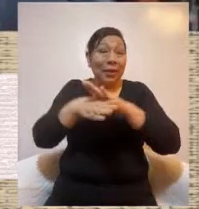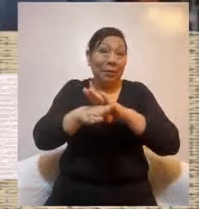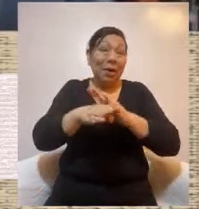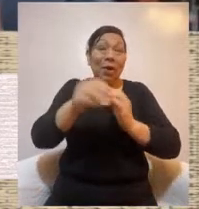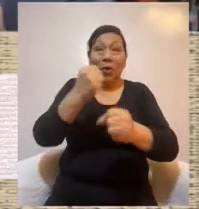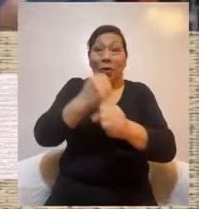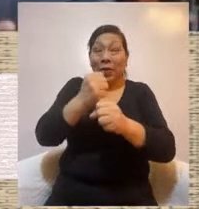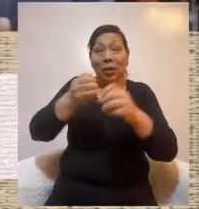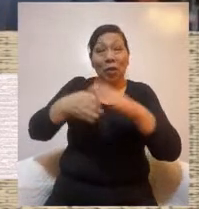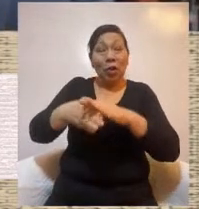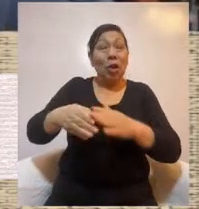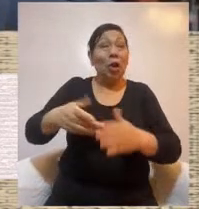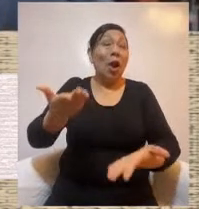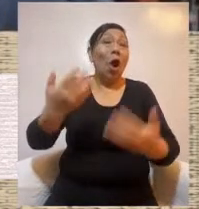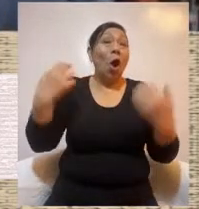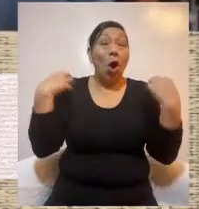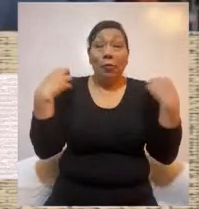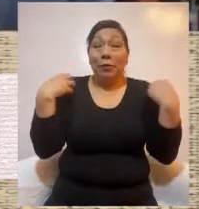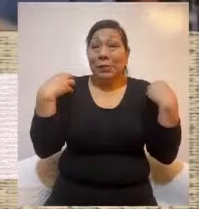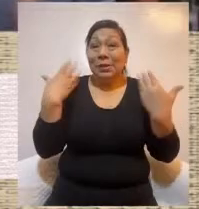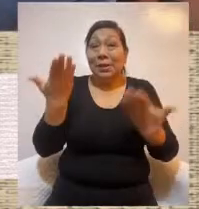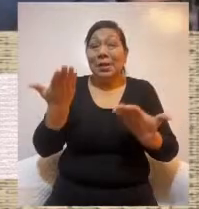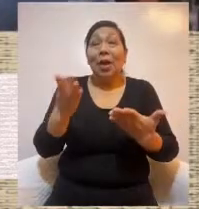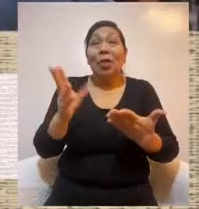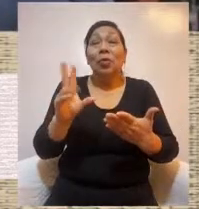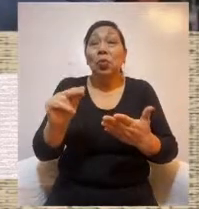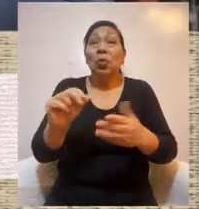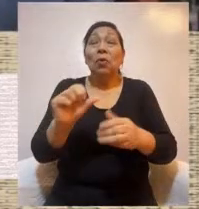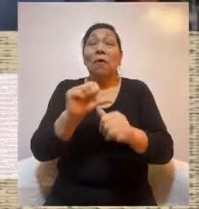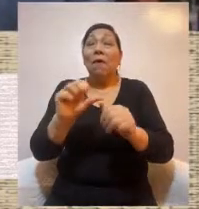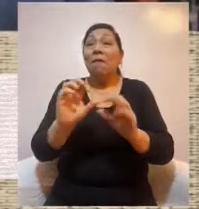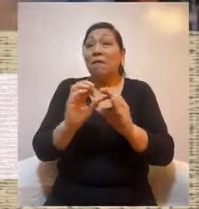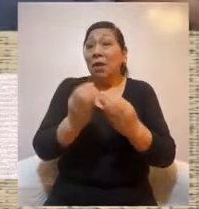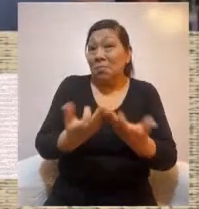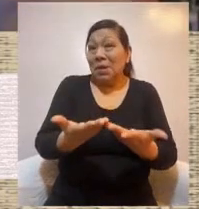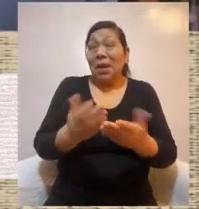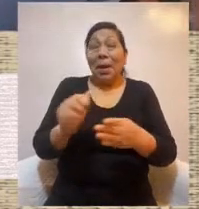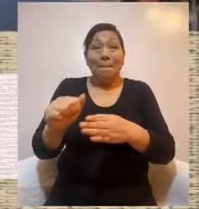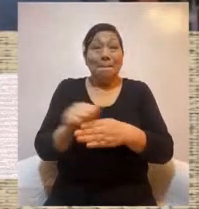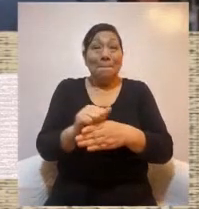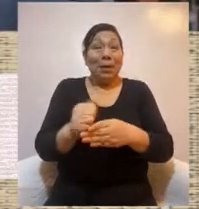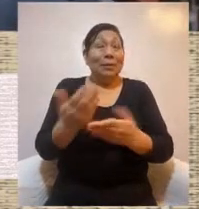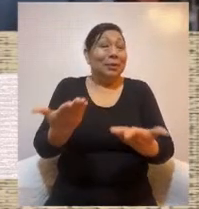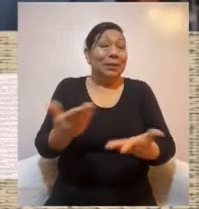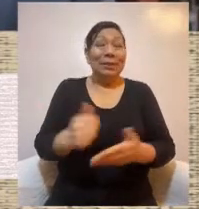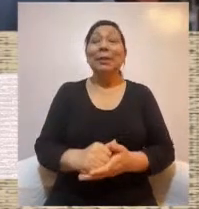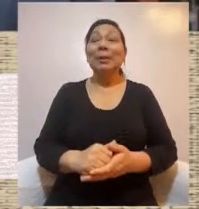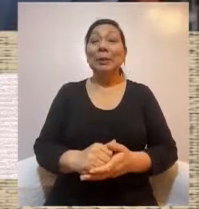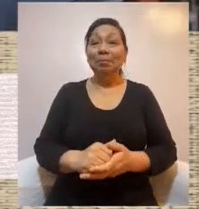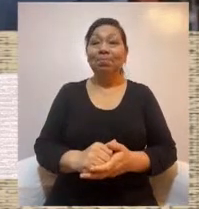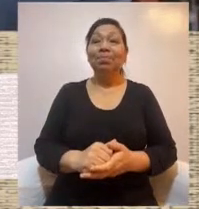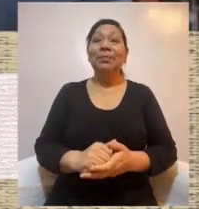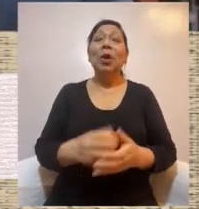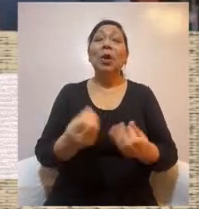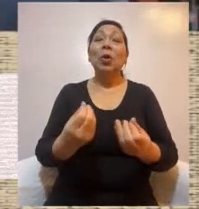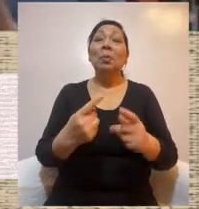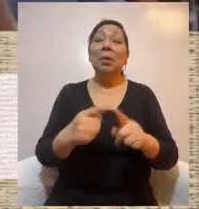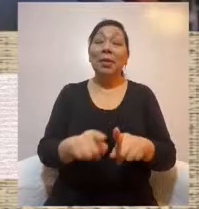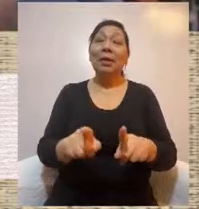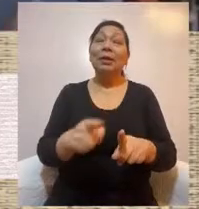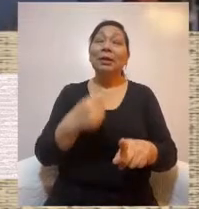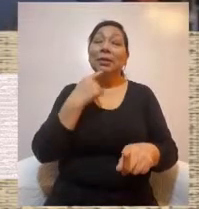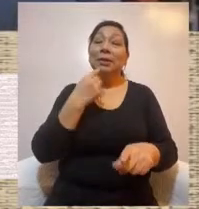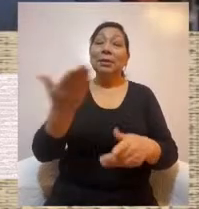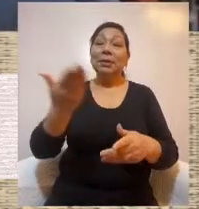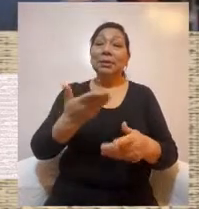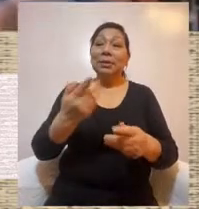Poder Judicial y que evidentemente se han visto perjudicadas en su entorno familiar por esta clase de prácticas irrazonables, ¿no? Así de que el